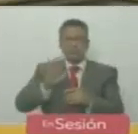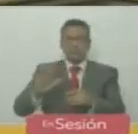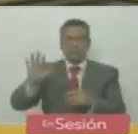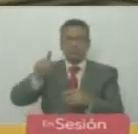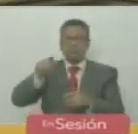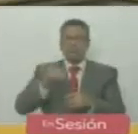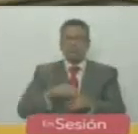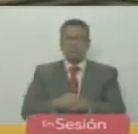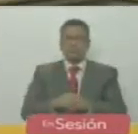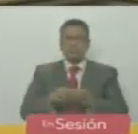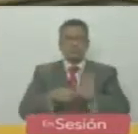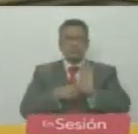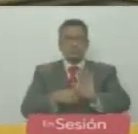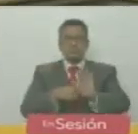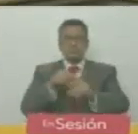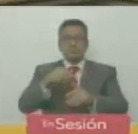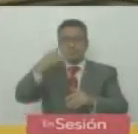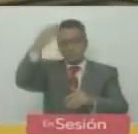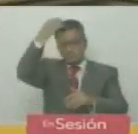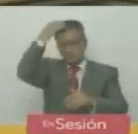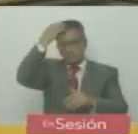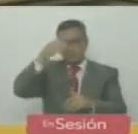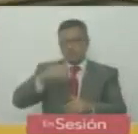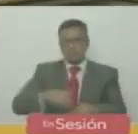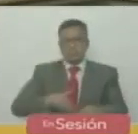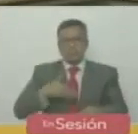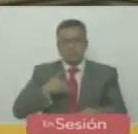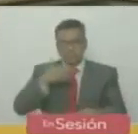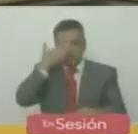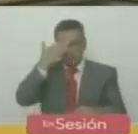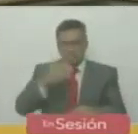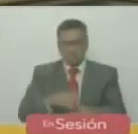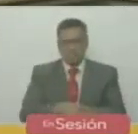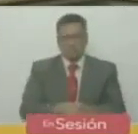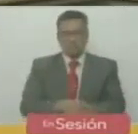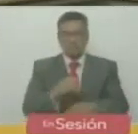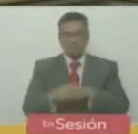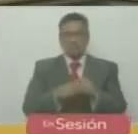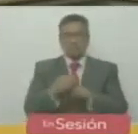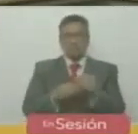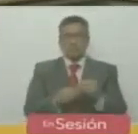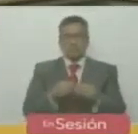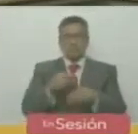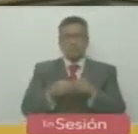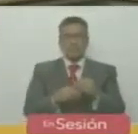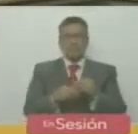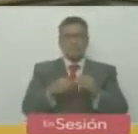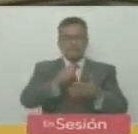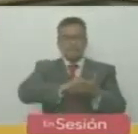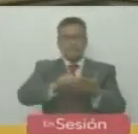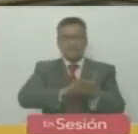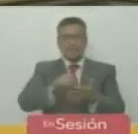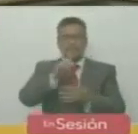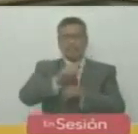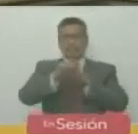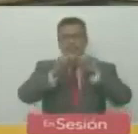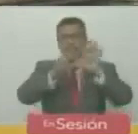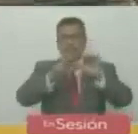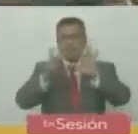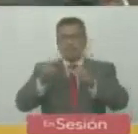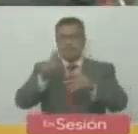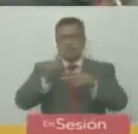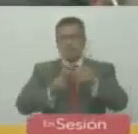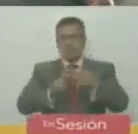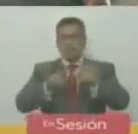de Venezuela ante el Reino de Arabia Saudita, de conformidad con lo previsto en los artículos 187,